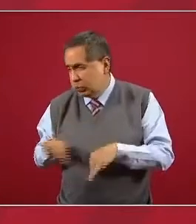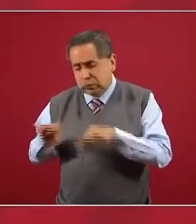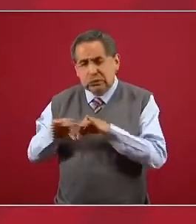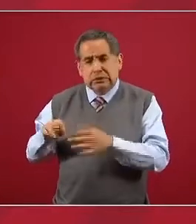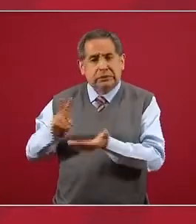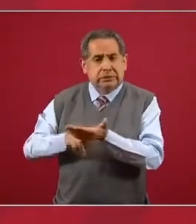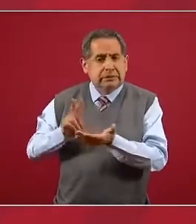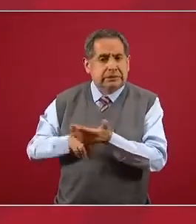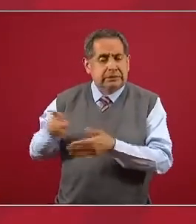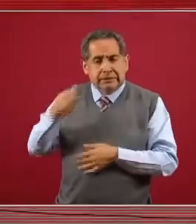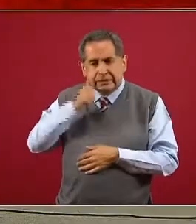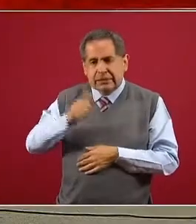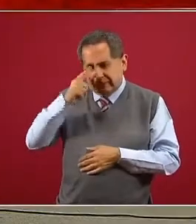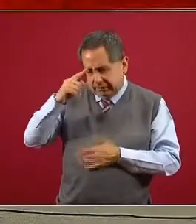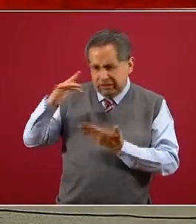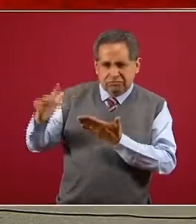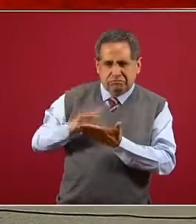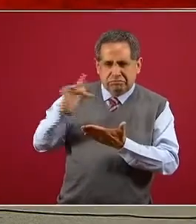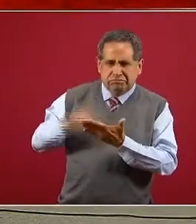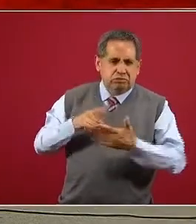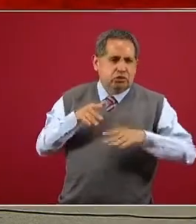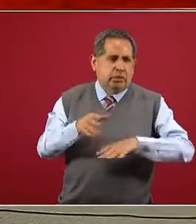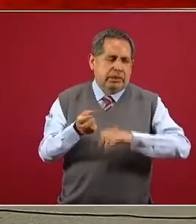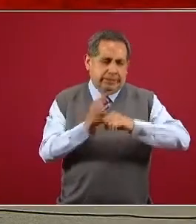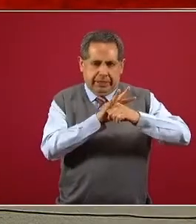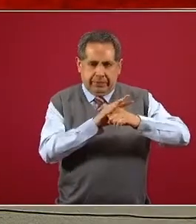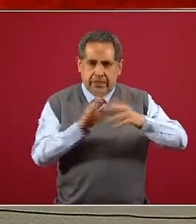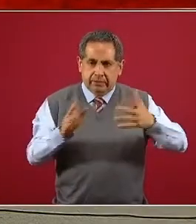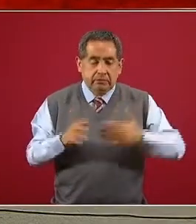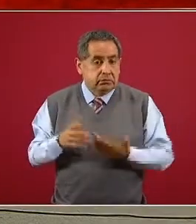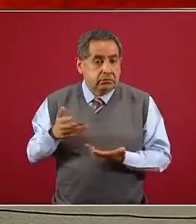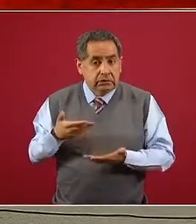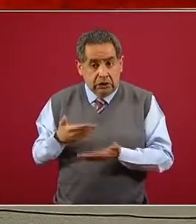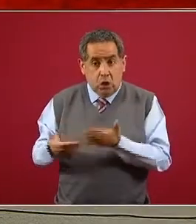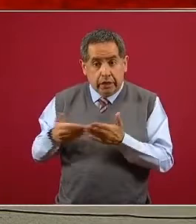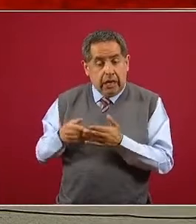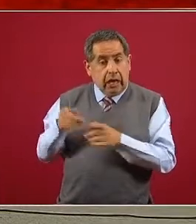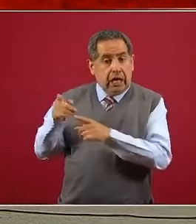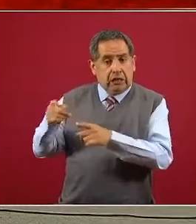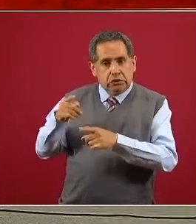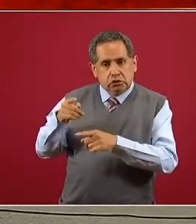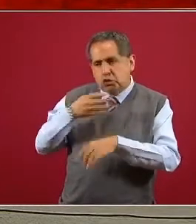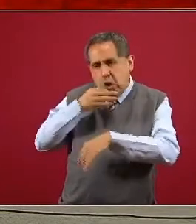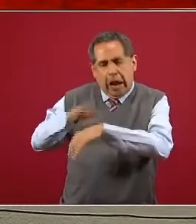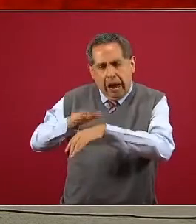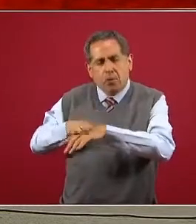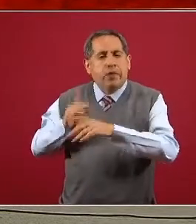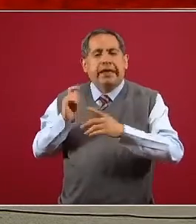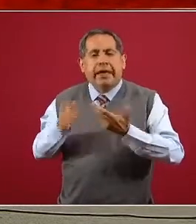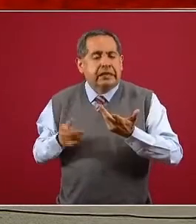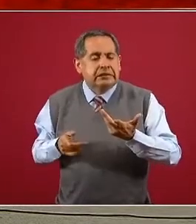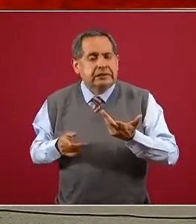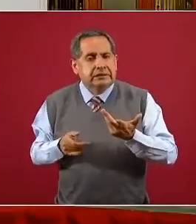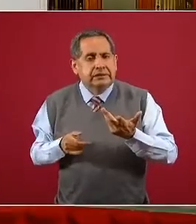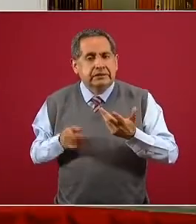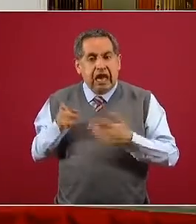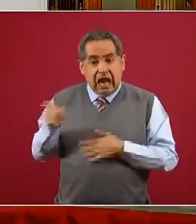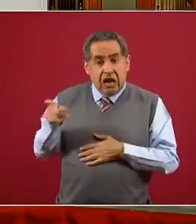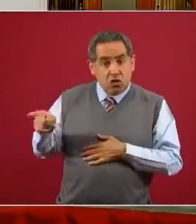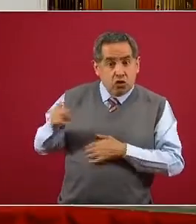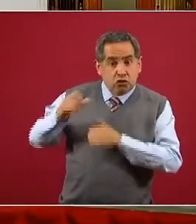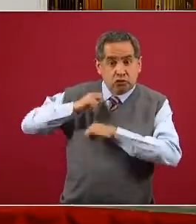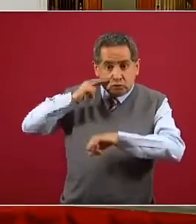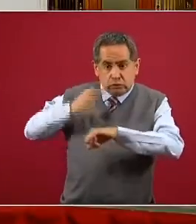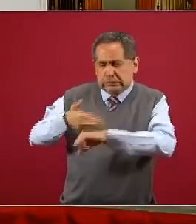que han tenido para esta epidemia. No solamente en este caso específico que estoy comentando, al organizar